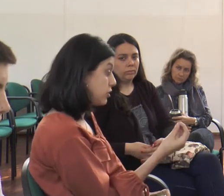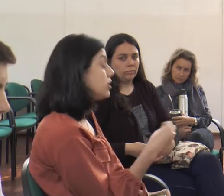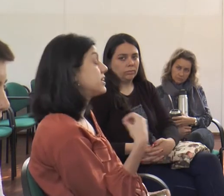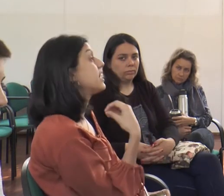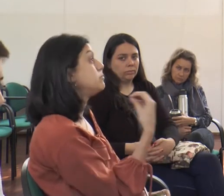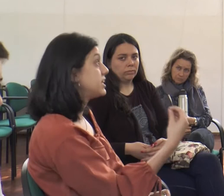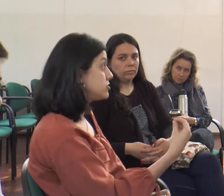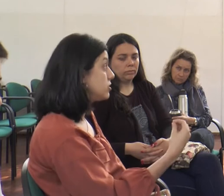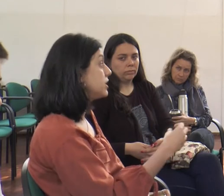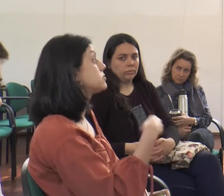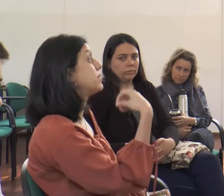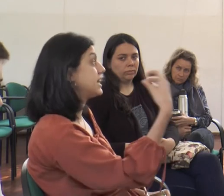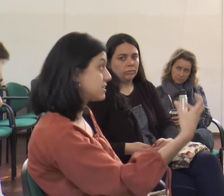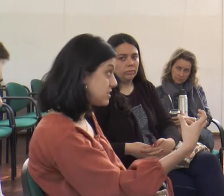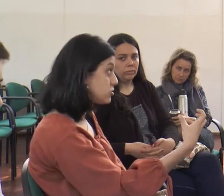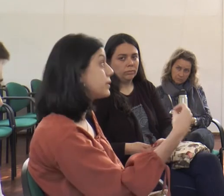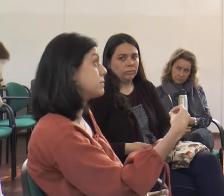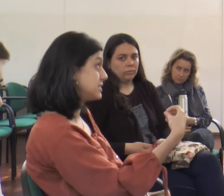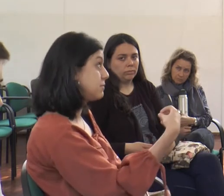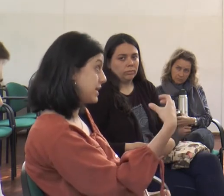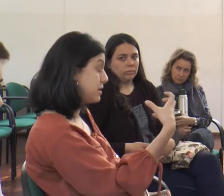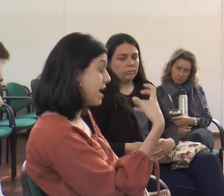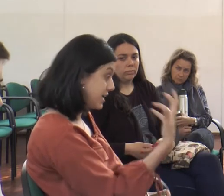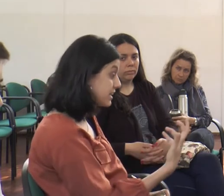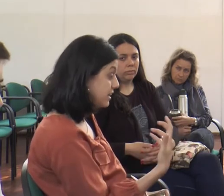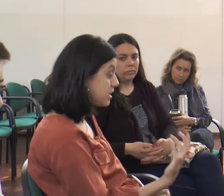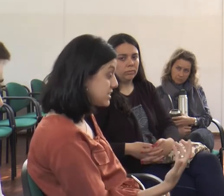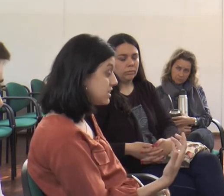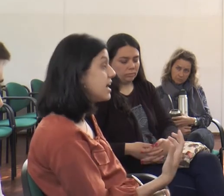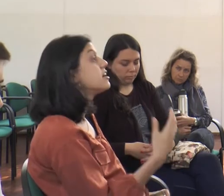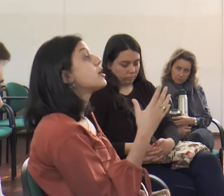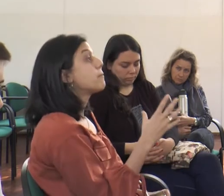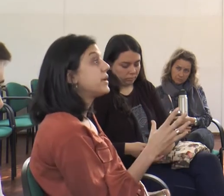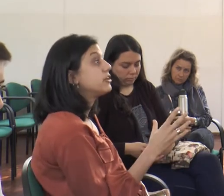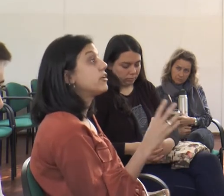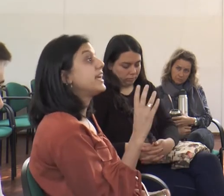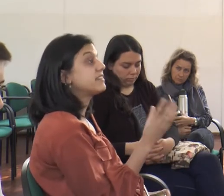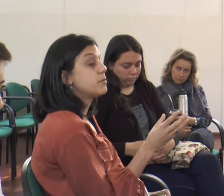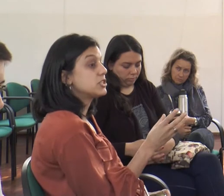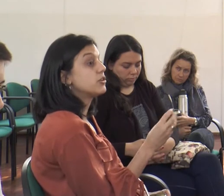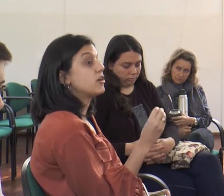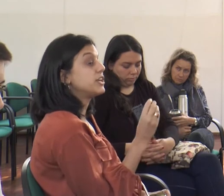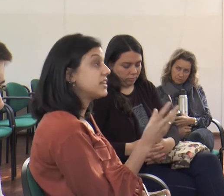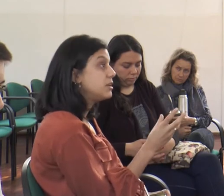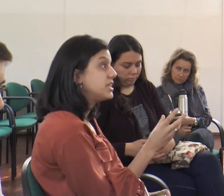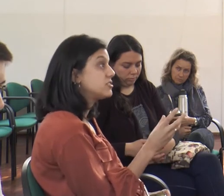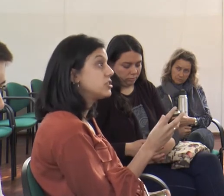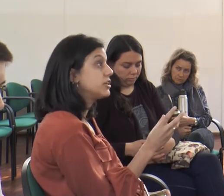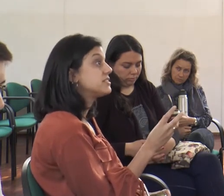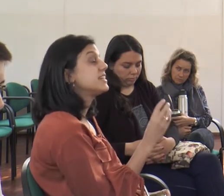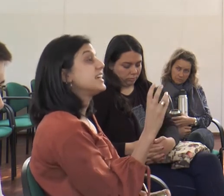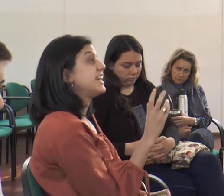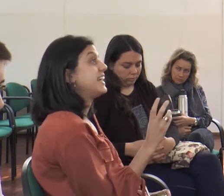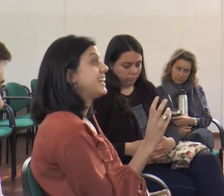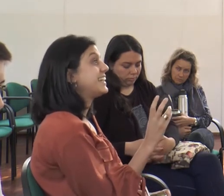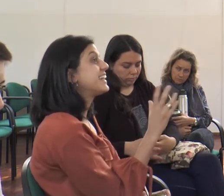persona, bueno, tenga limitaciones para el acceso, para pensar, para hablar de discapacidad, pero esta persona con estas